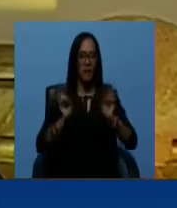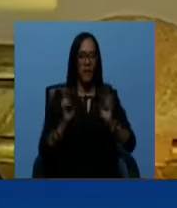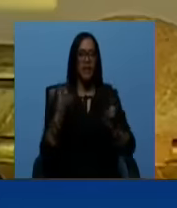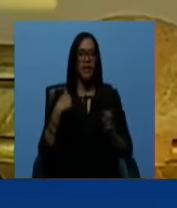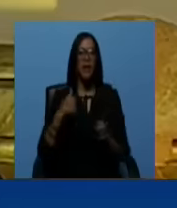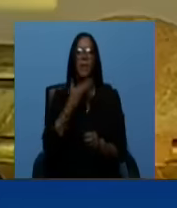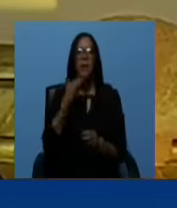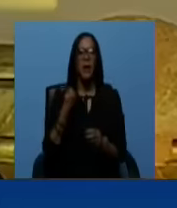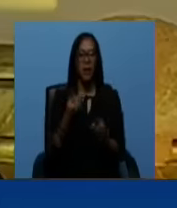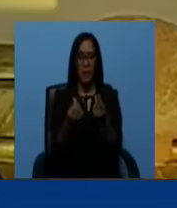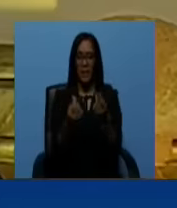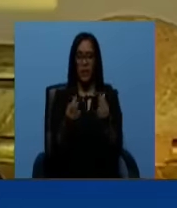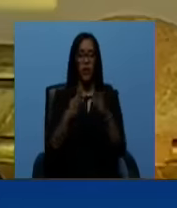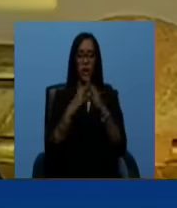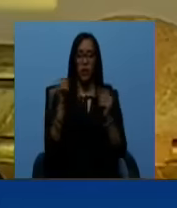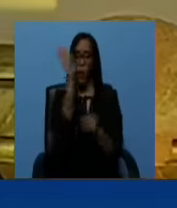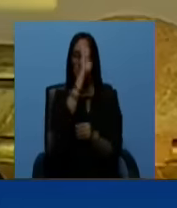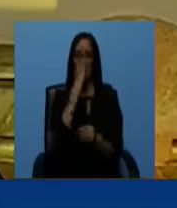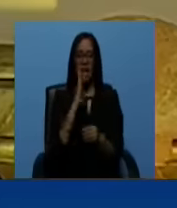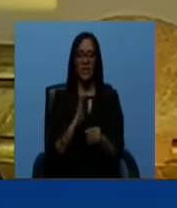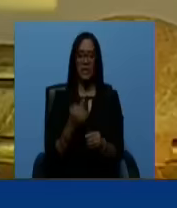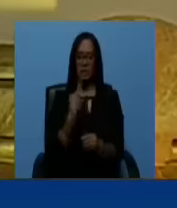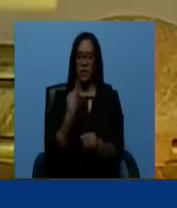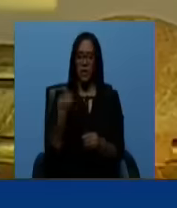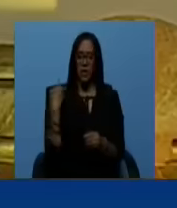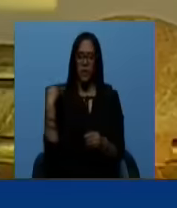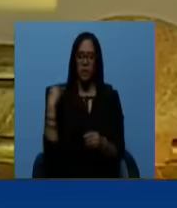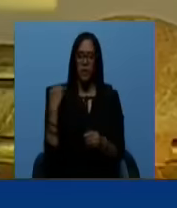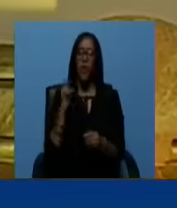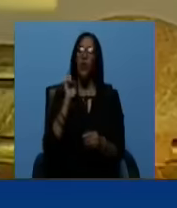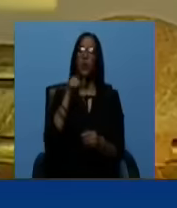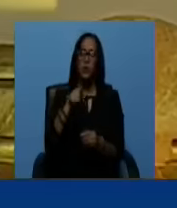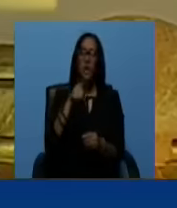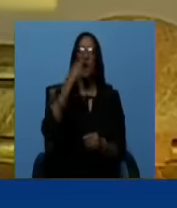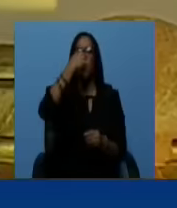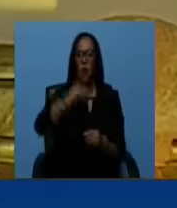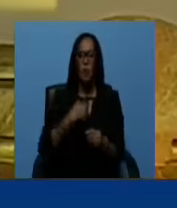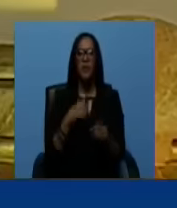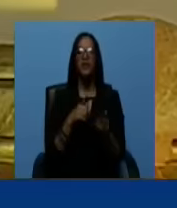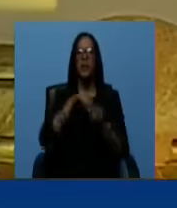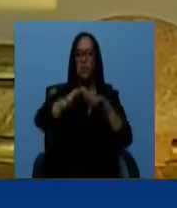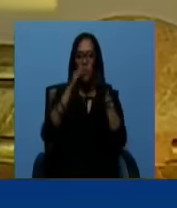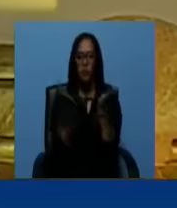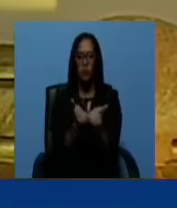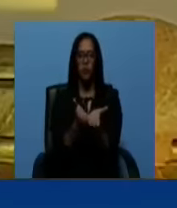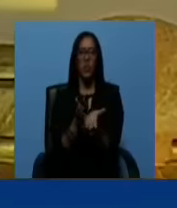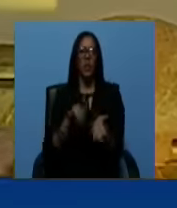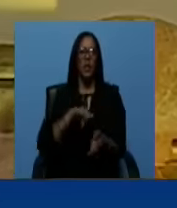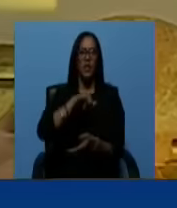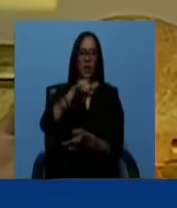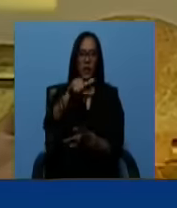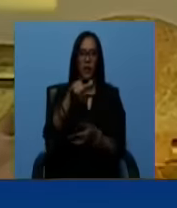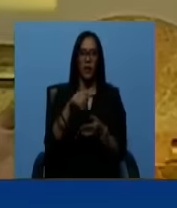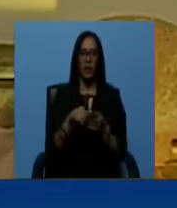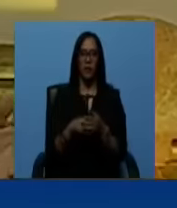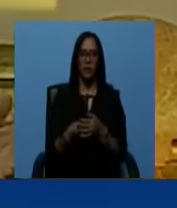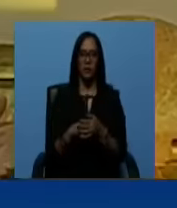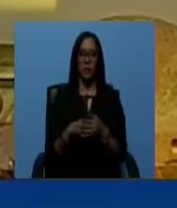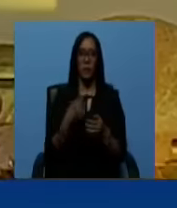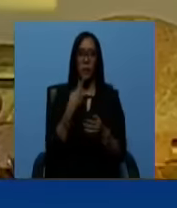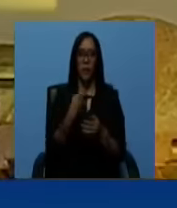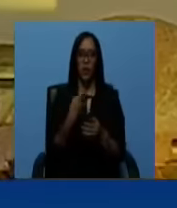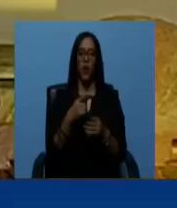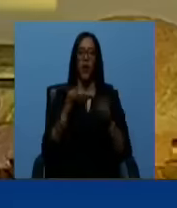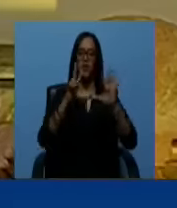mejores precios que en todo Brasil, me dijo. Y este es un hombre de mundo que viaja. Eso me lo dijo hace 8 meses